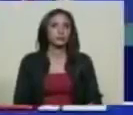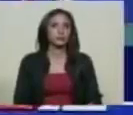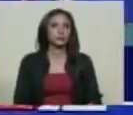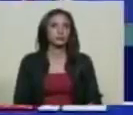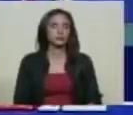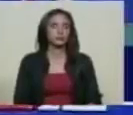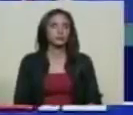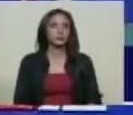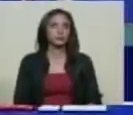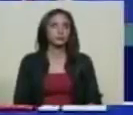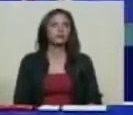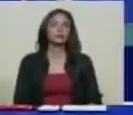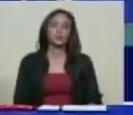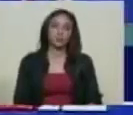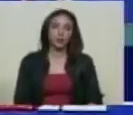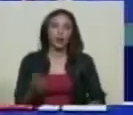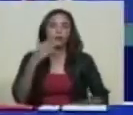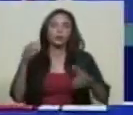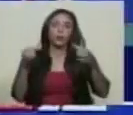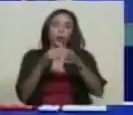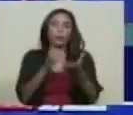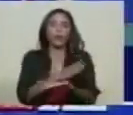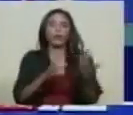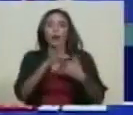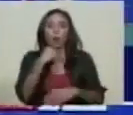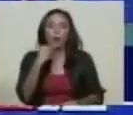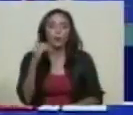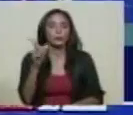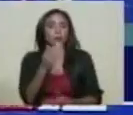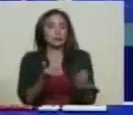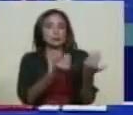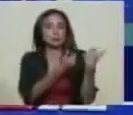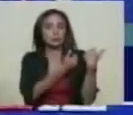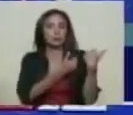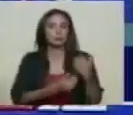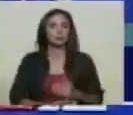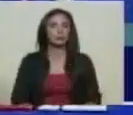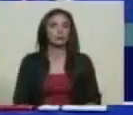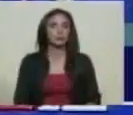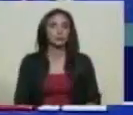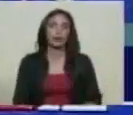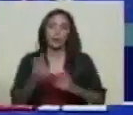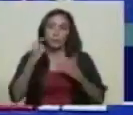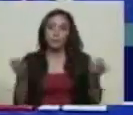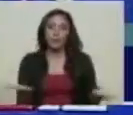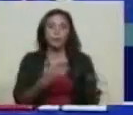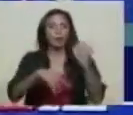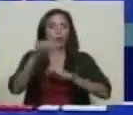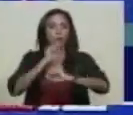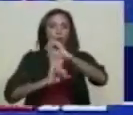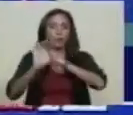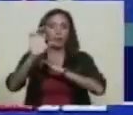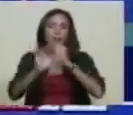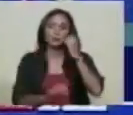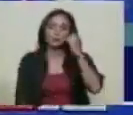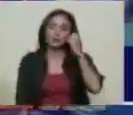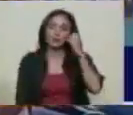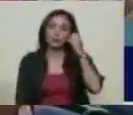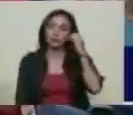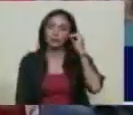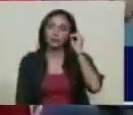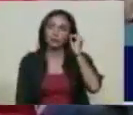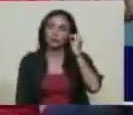Dirección Nacional de la JPSUV, a la carga, a la batalla, al